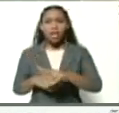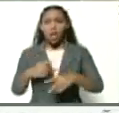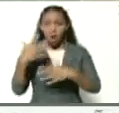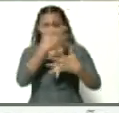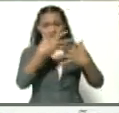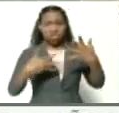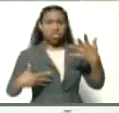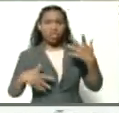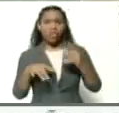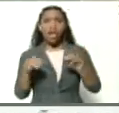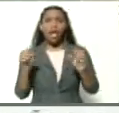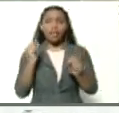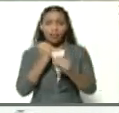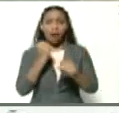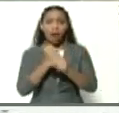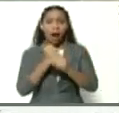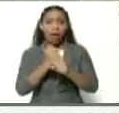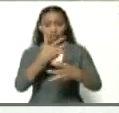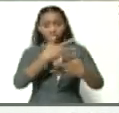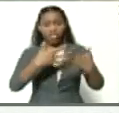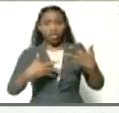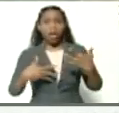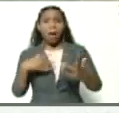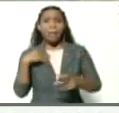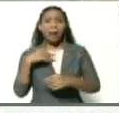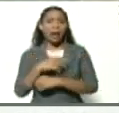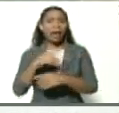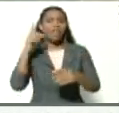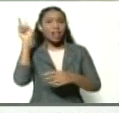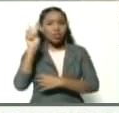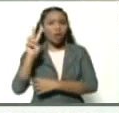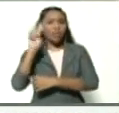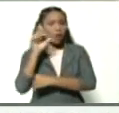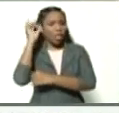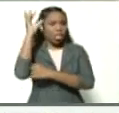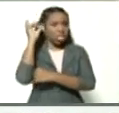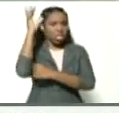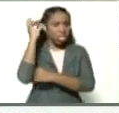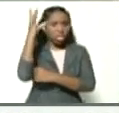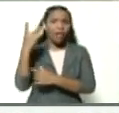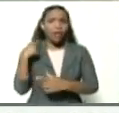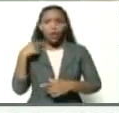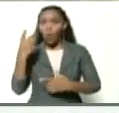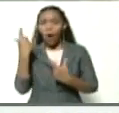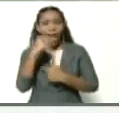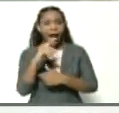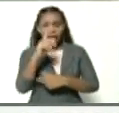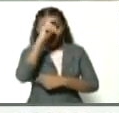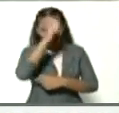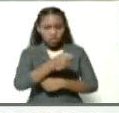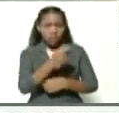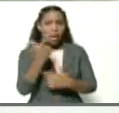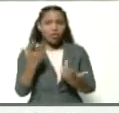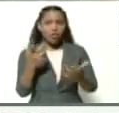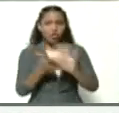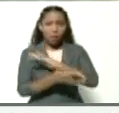escritores de oficio que escriben para demonizar a Venezuela no son capaces de reconocer que Venezuela